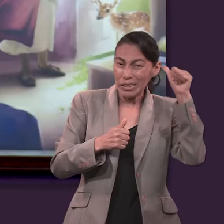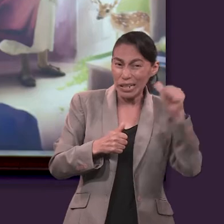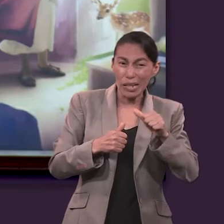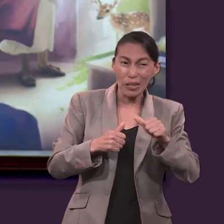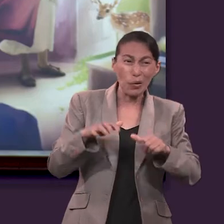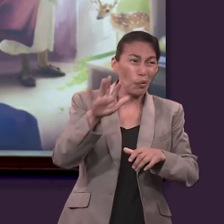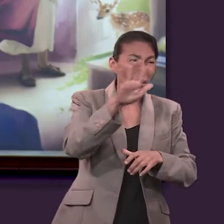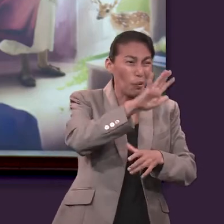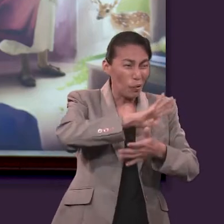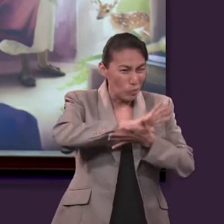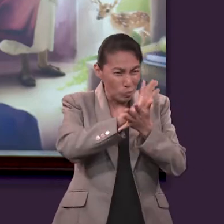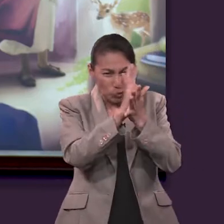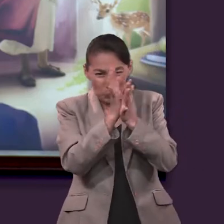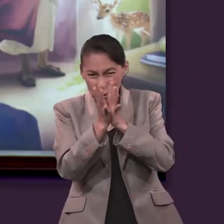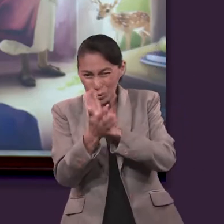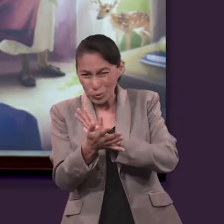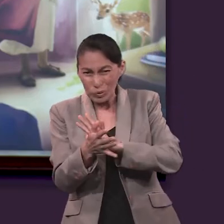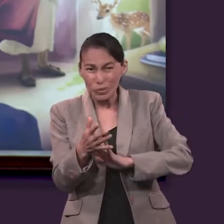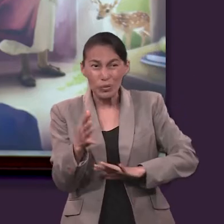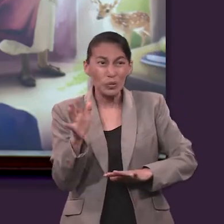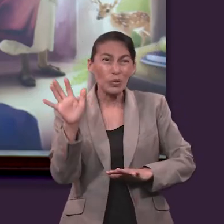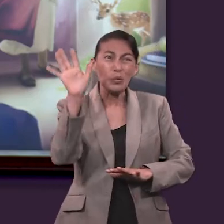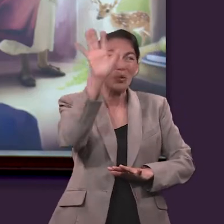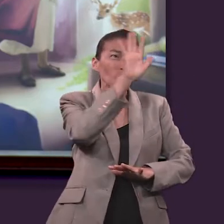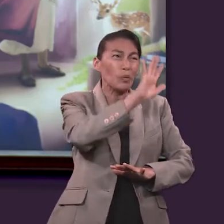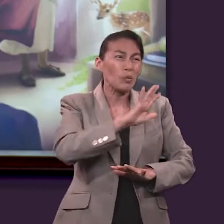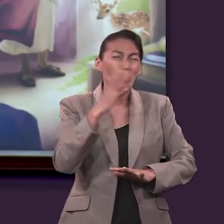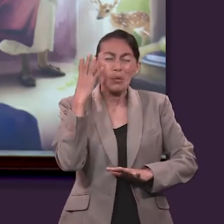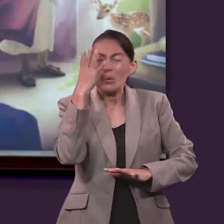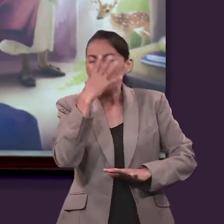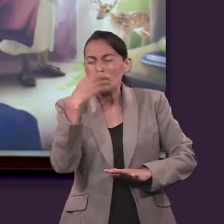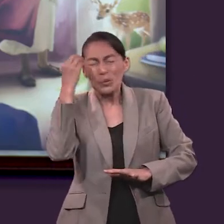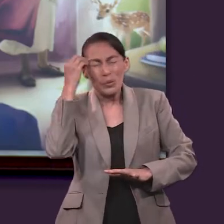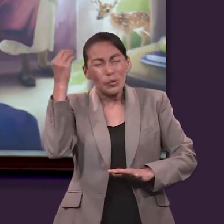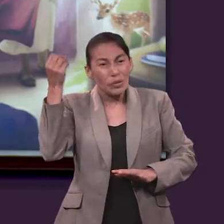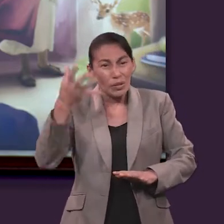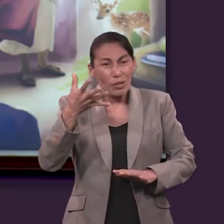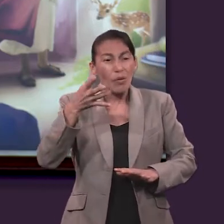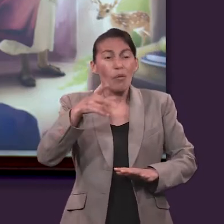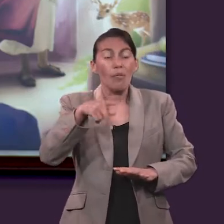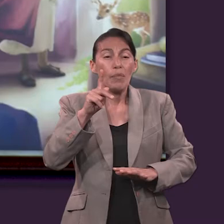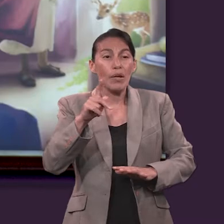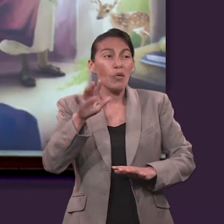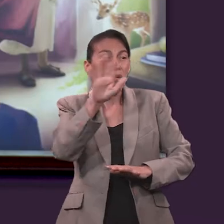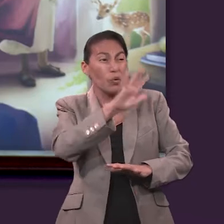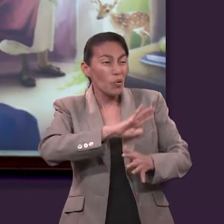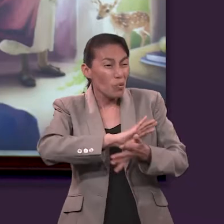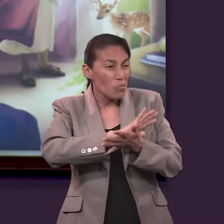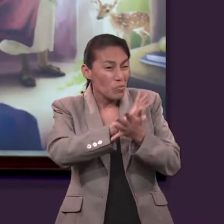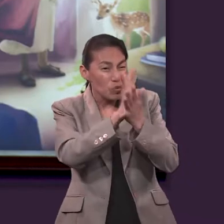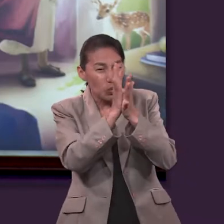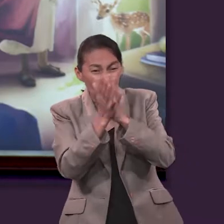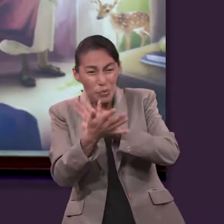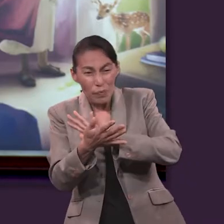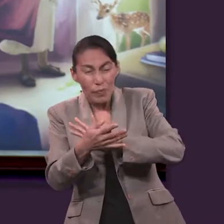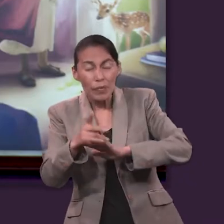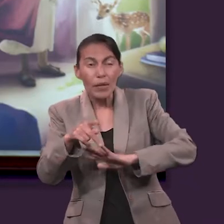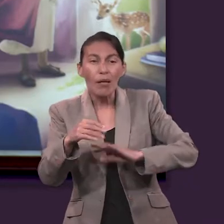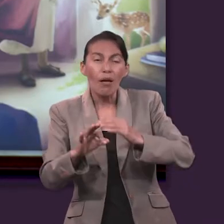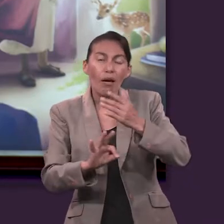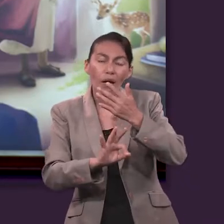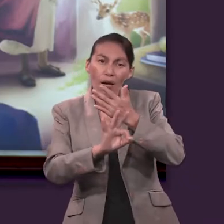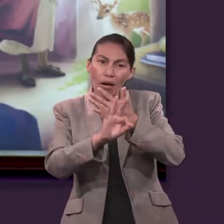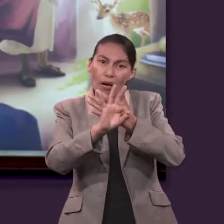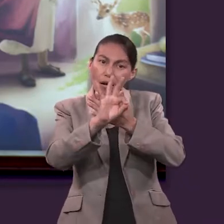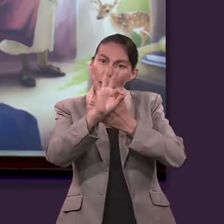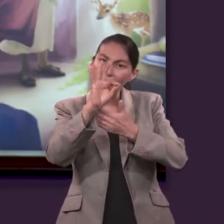pecado, podemos ver en los ciclos naturales, en la naturaleza, en los fenómenos naturales, quien no se emociona cuando veo un amanecer